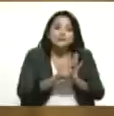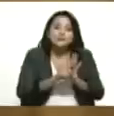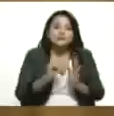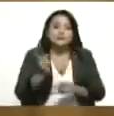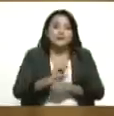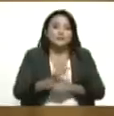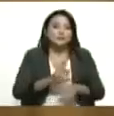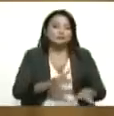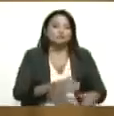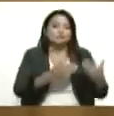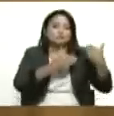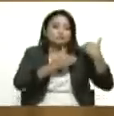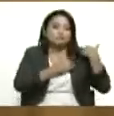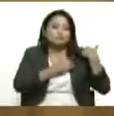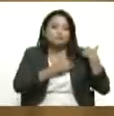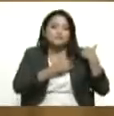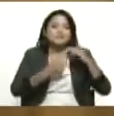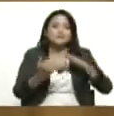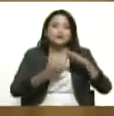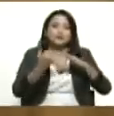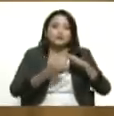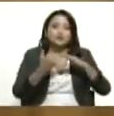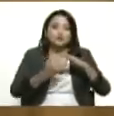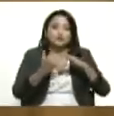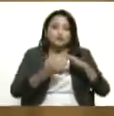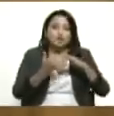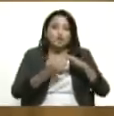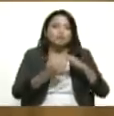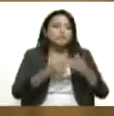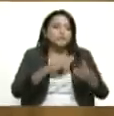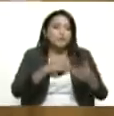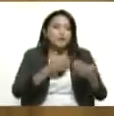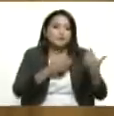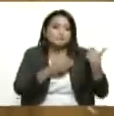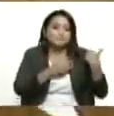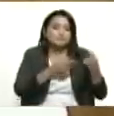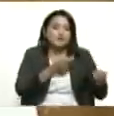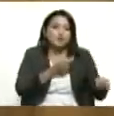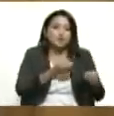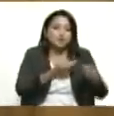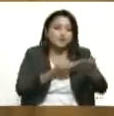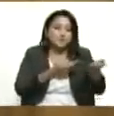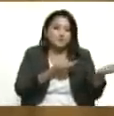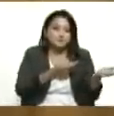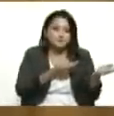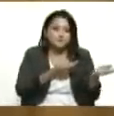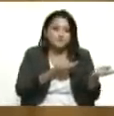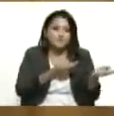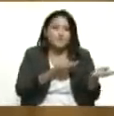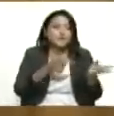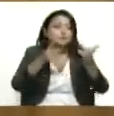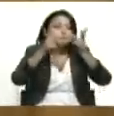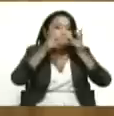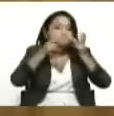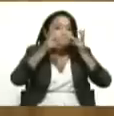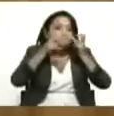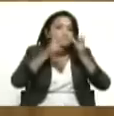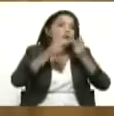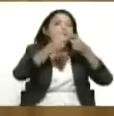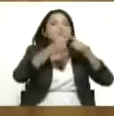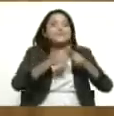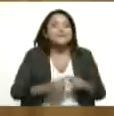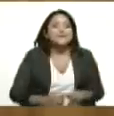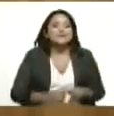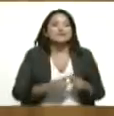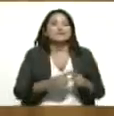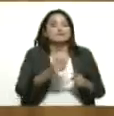bajo la administración del organismo especializado creado o designado para tal efecto por el Ejecutivo Nacional, el cual velará por la correcta administración de todos